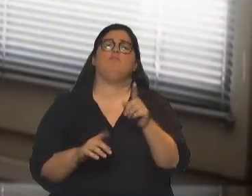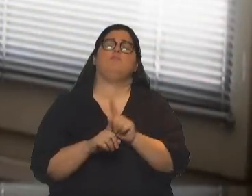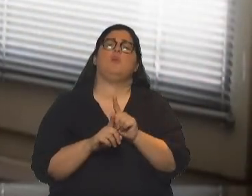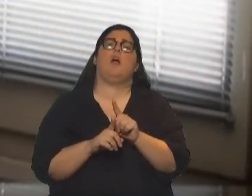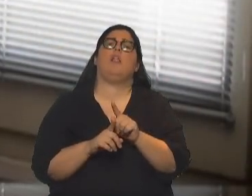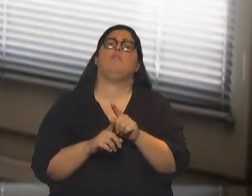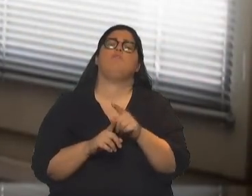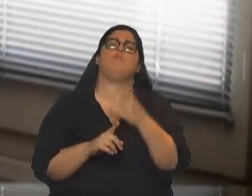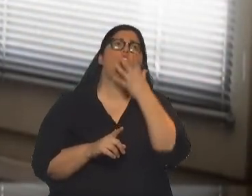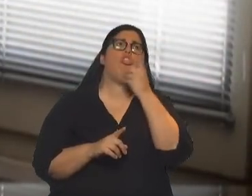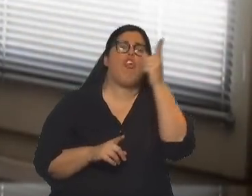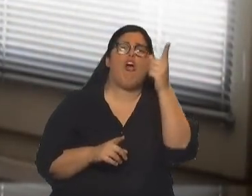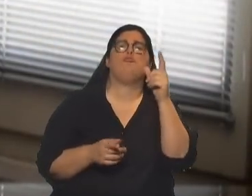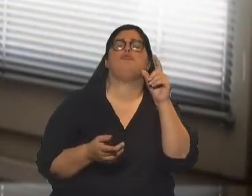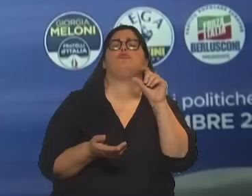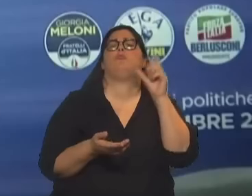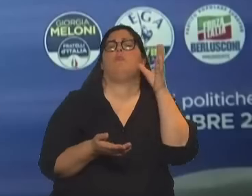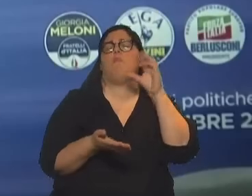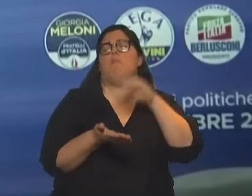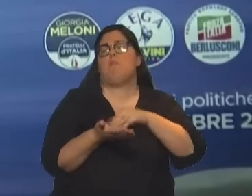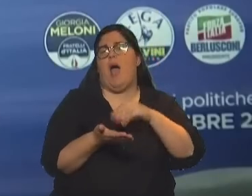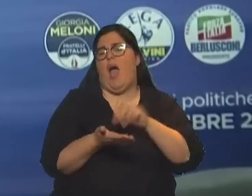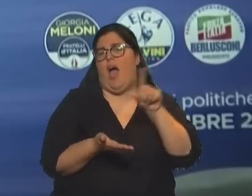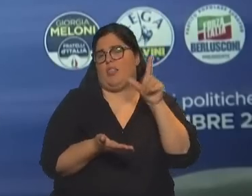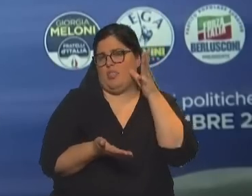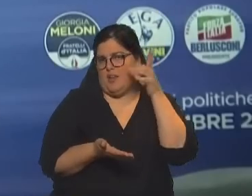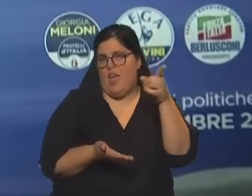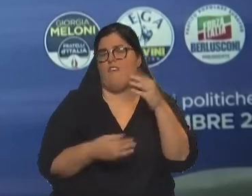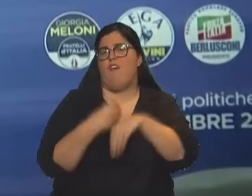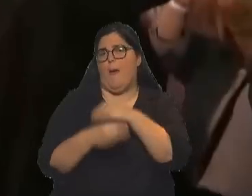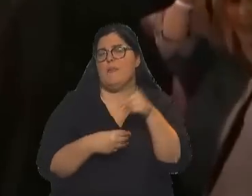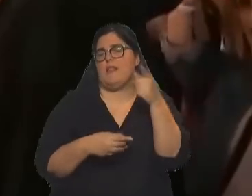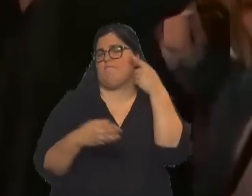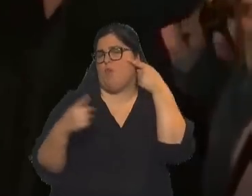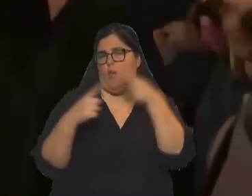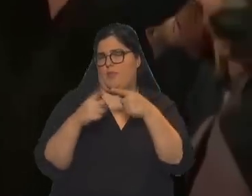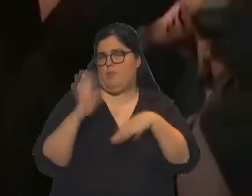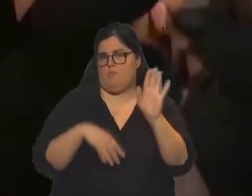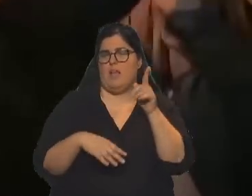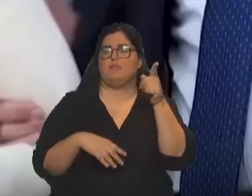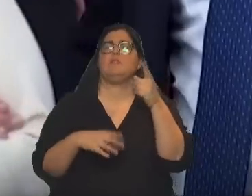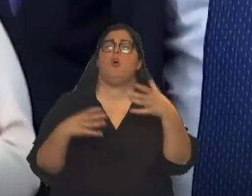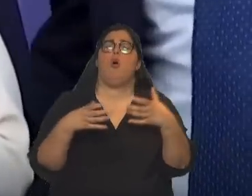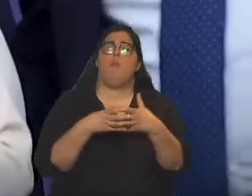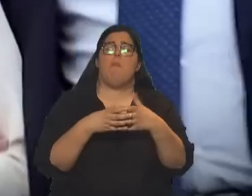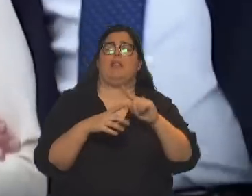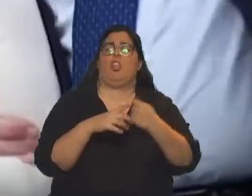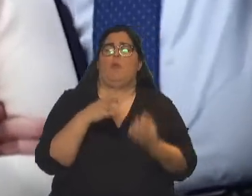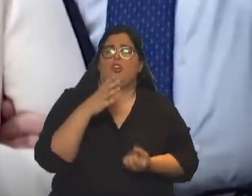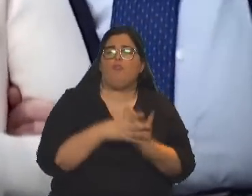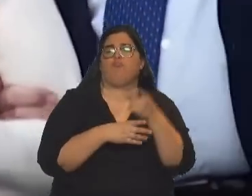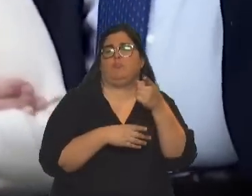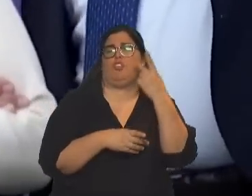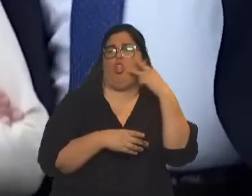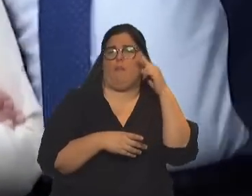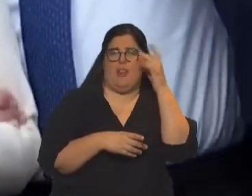son, justamente, sus proclamas y forman parte de las bases del partido que fundó en 2012. Hermanos de Italia es